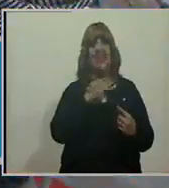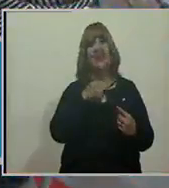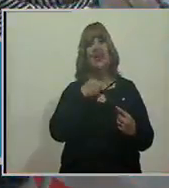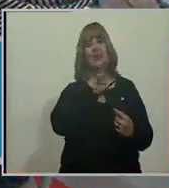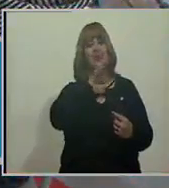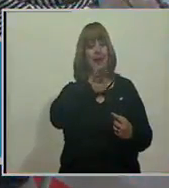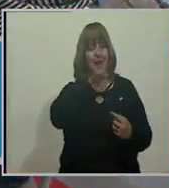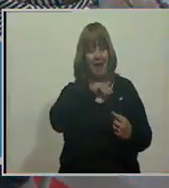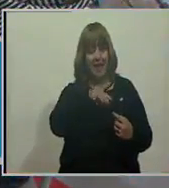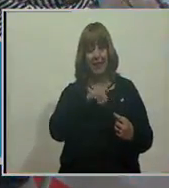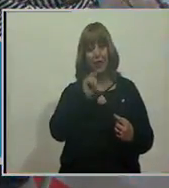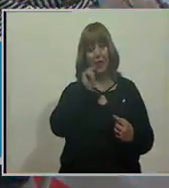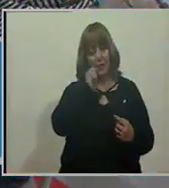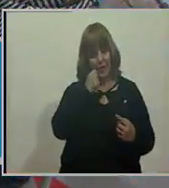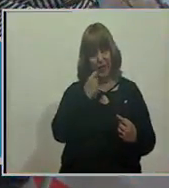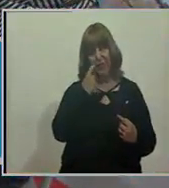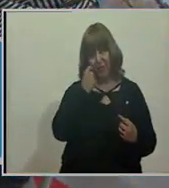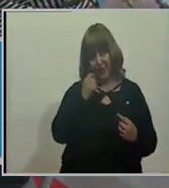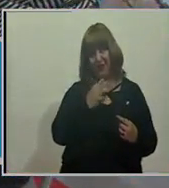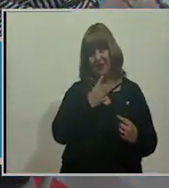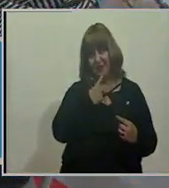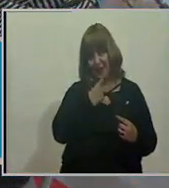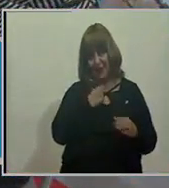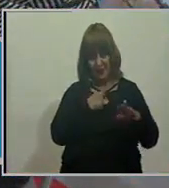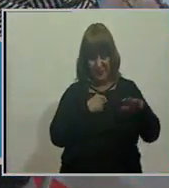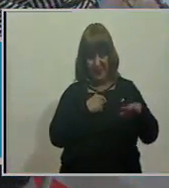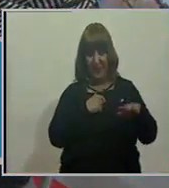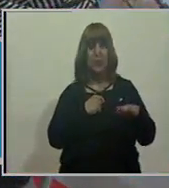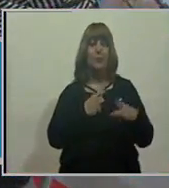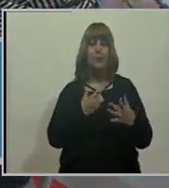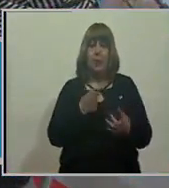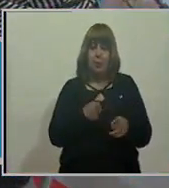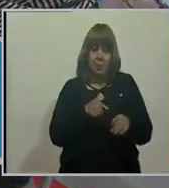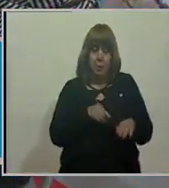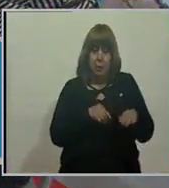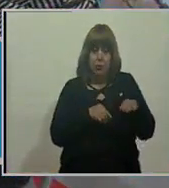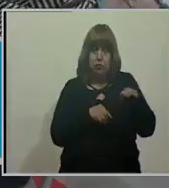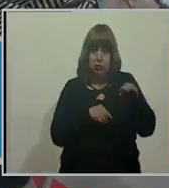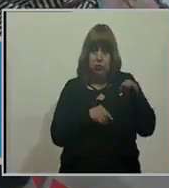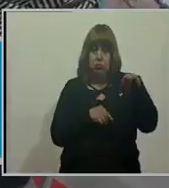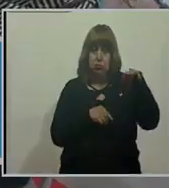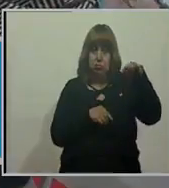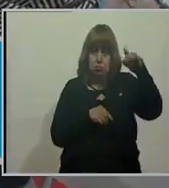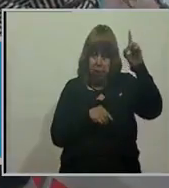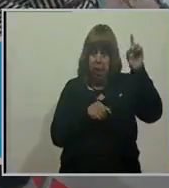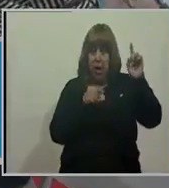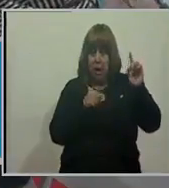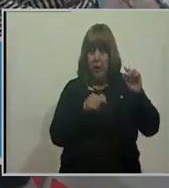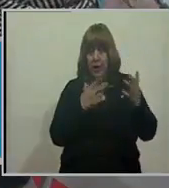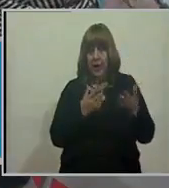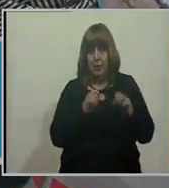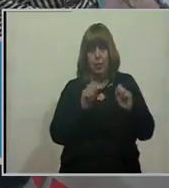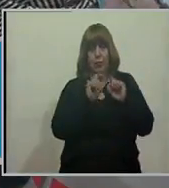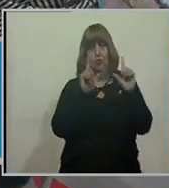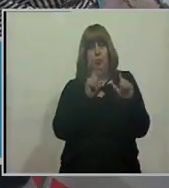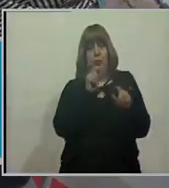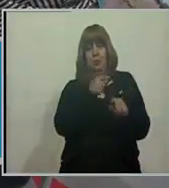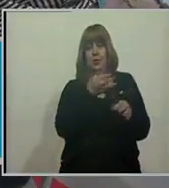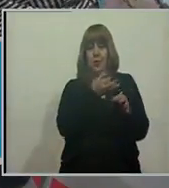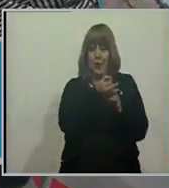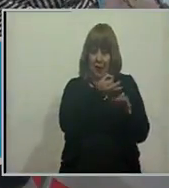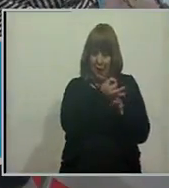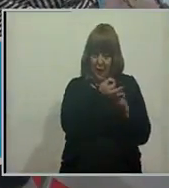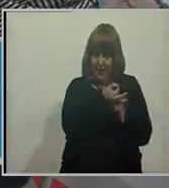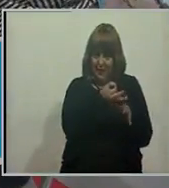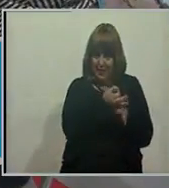Anoche charlábamos justamente eso, de todas las cosas que vos le enseñaste de chiquitito, cómo ahora de grande te sorprende, sí, ¿no? me sorprende